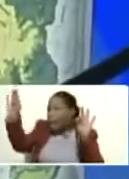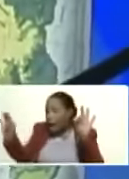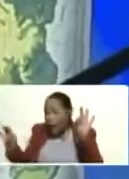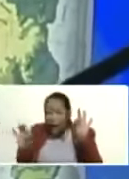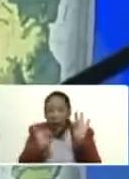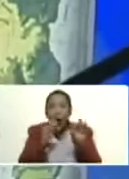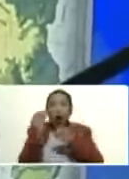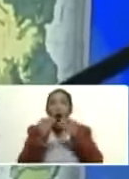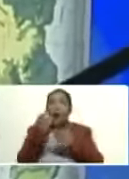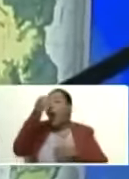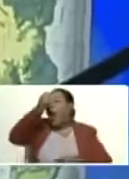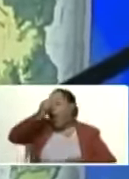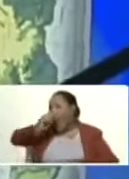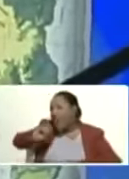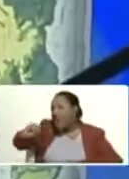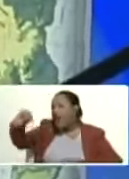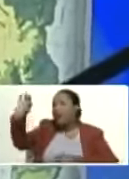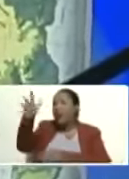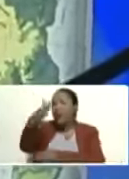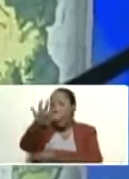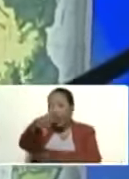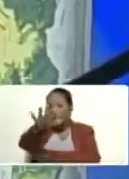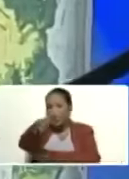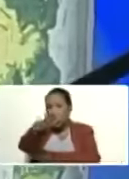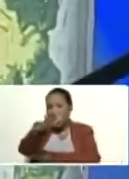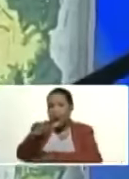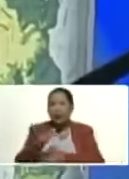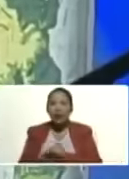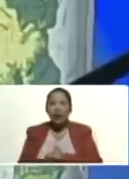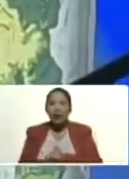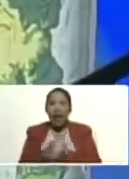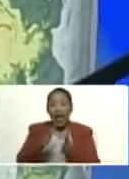del elefante, y un cuerpo